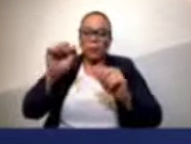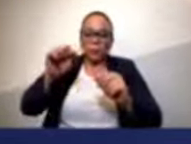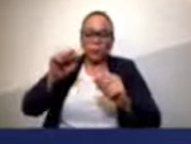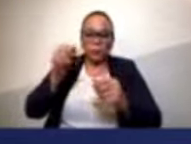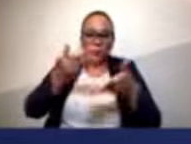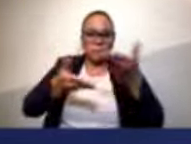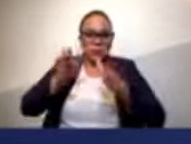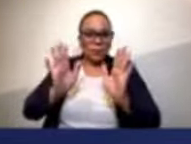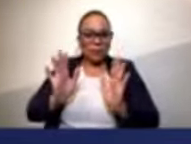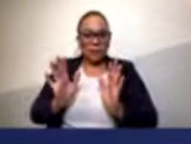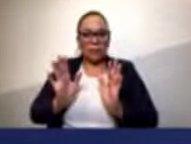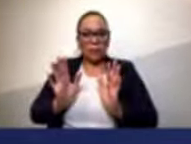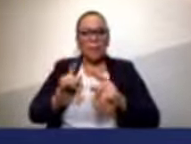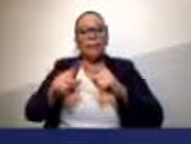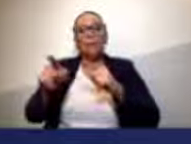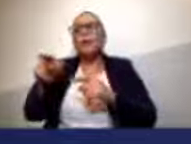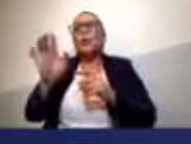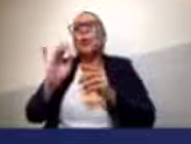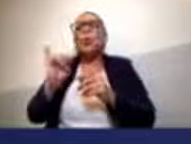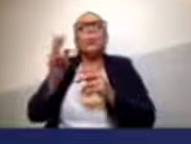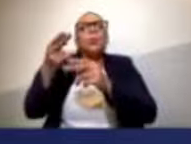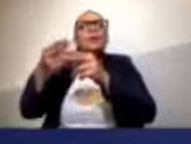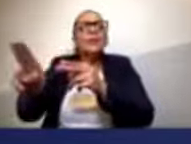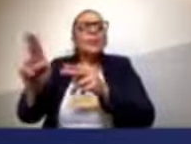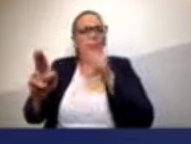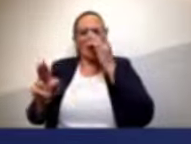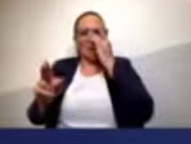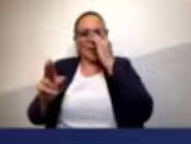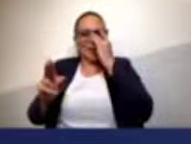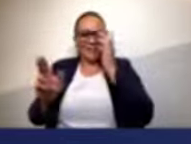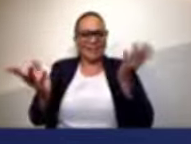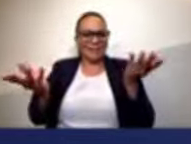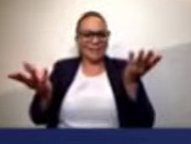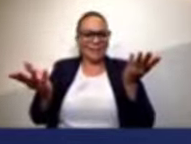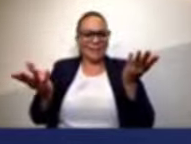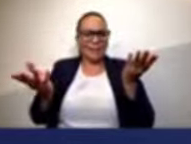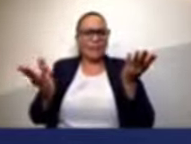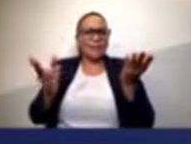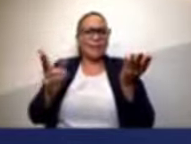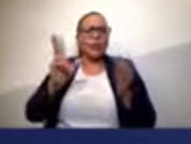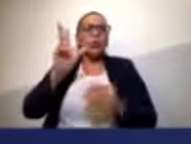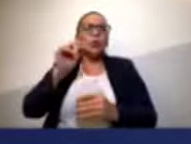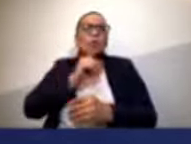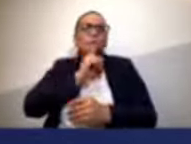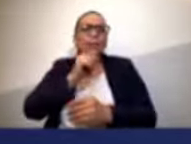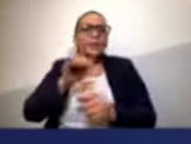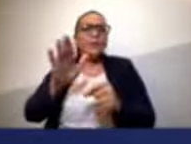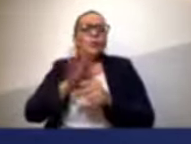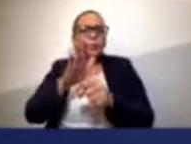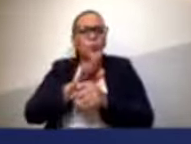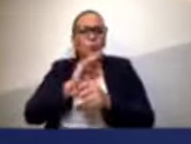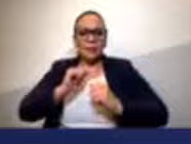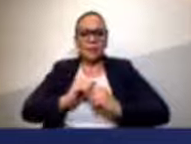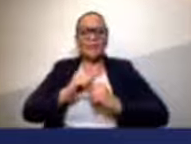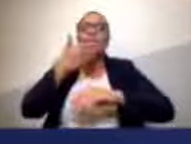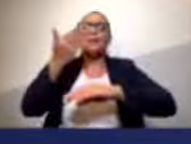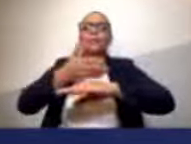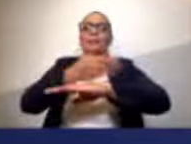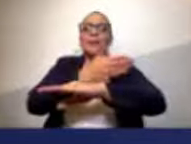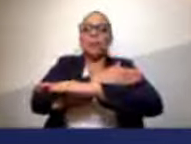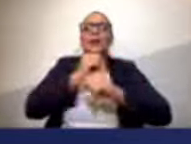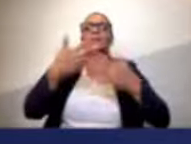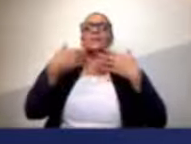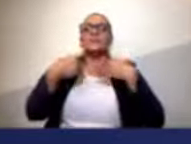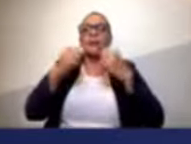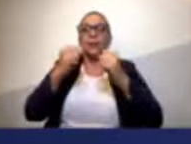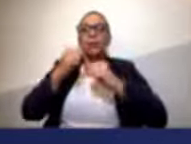pero fueron torniquetes. No hicimos lo suficiente para mejorarle la